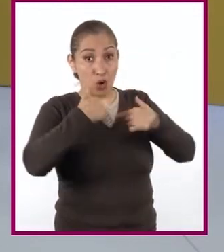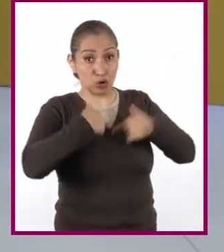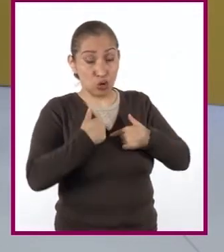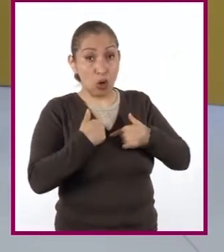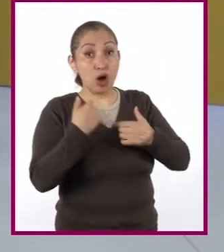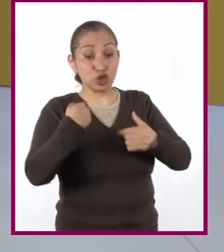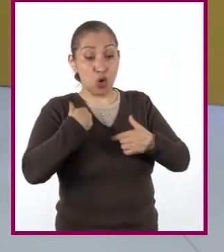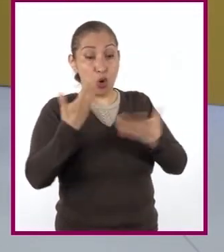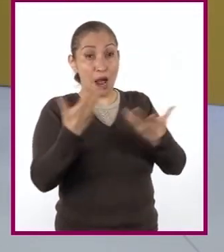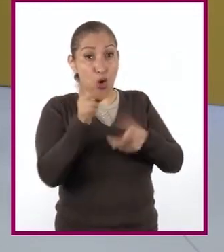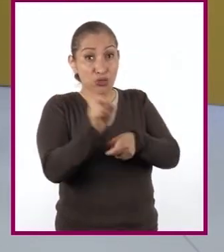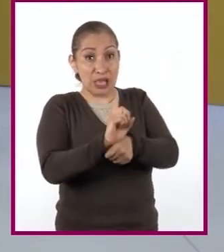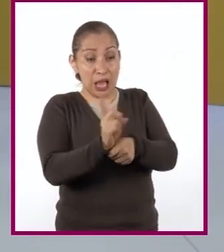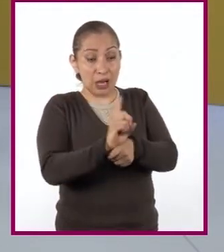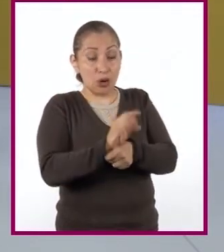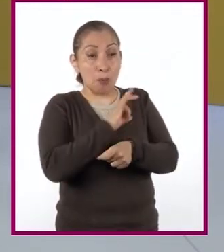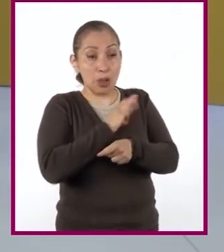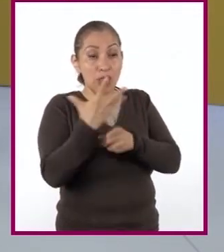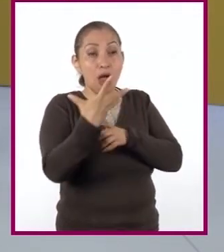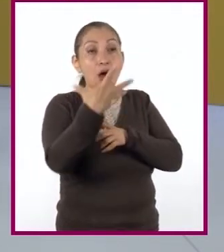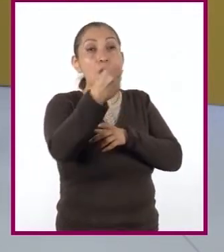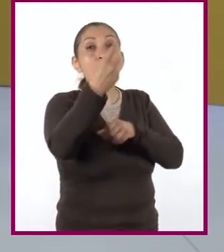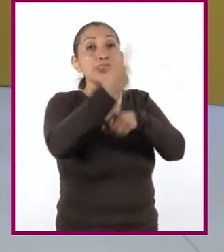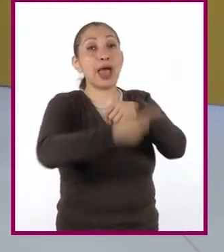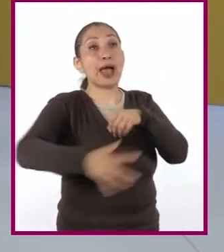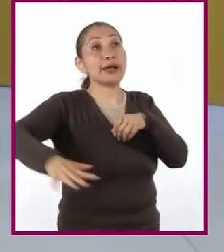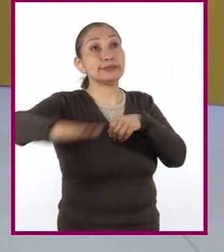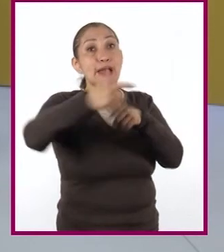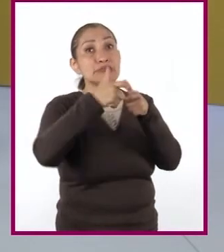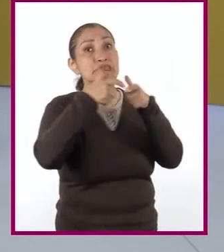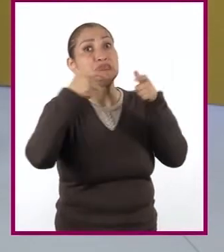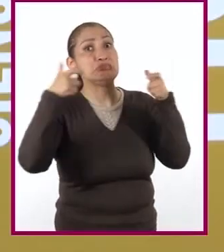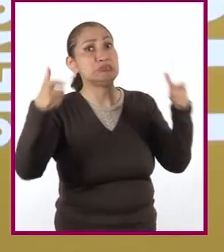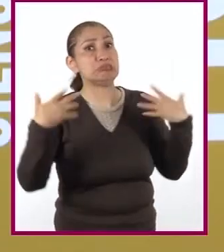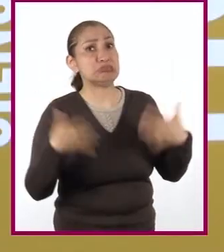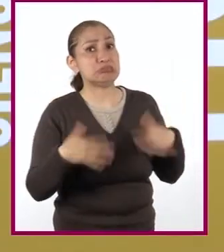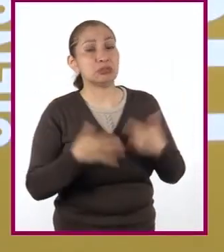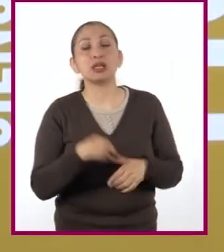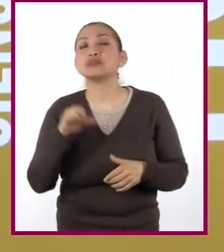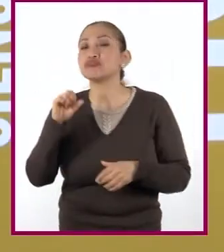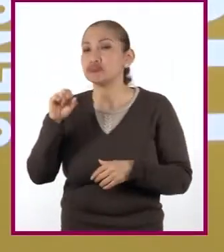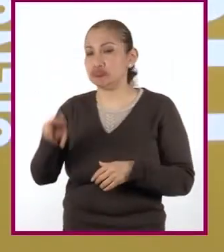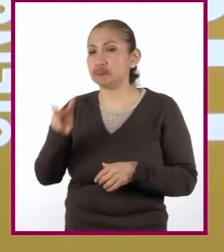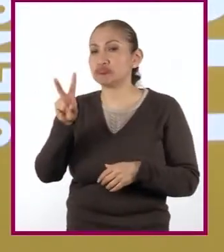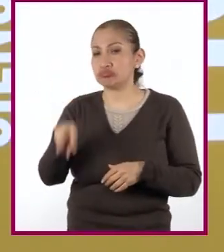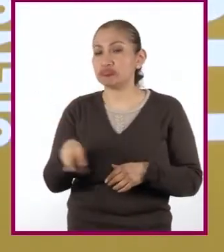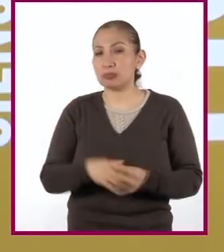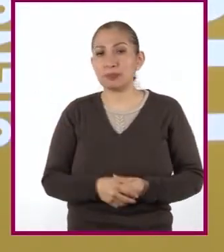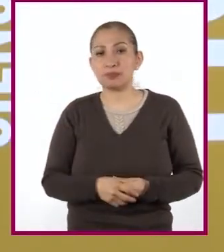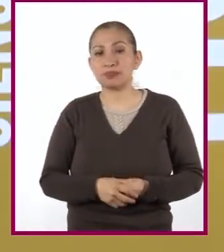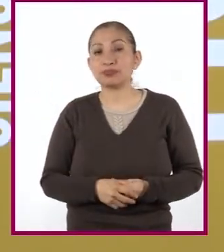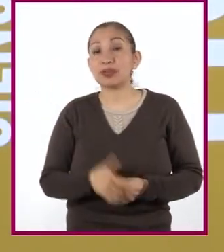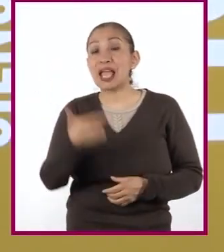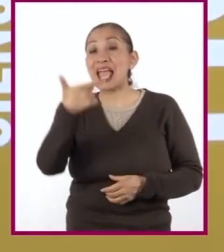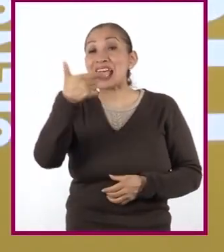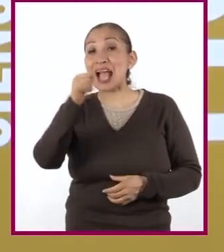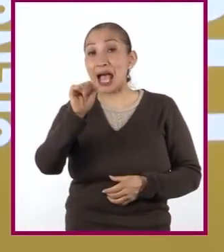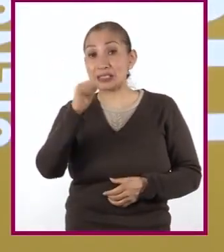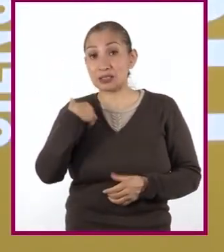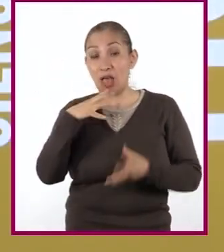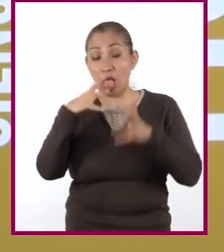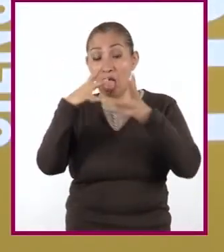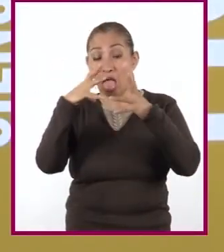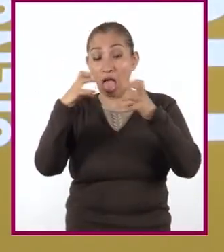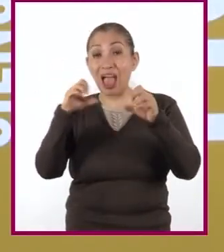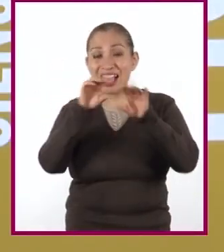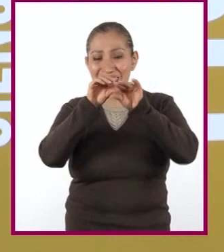pequeñas acciones diarias pueden repercutir enormemente. Sí, de hecho, los gases que deterioraron